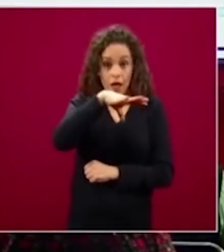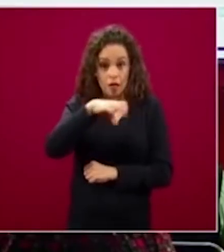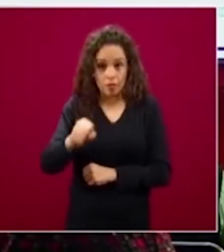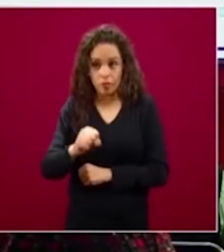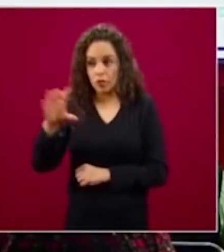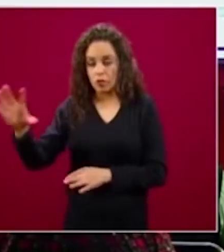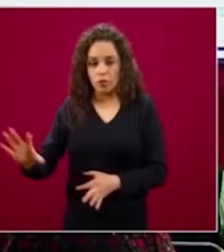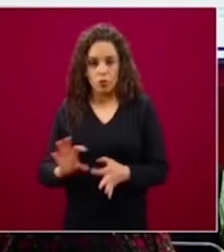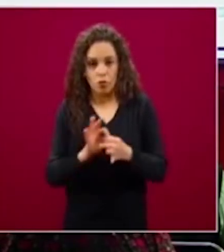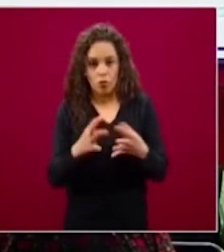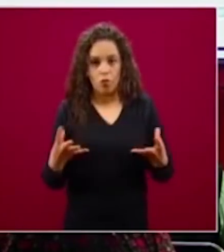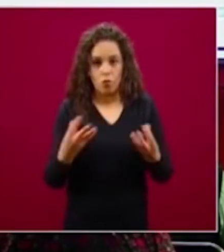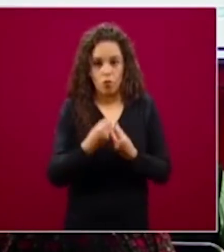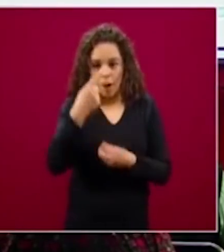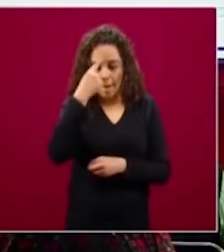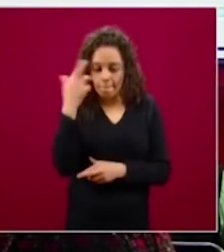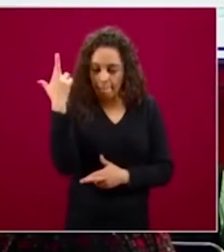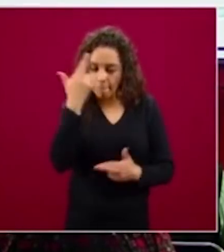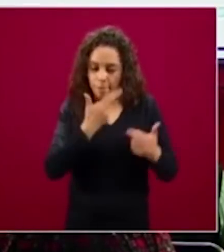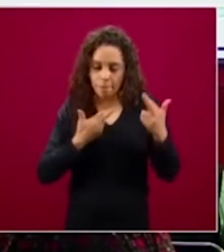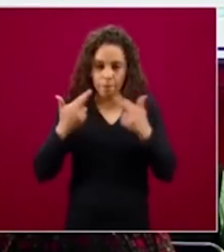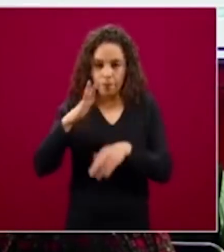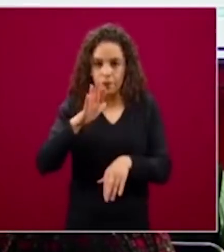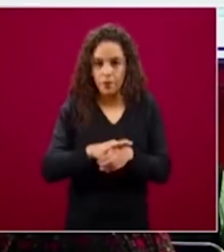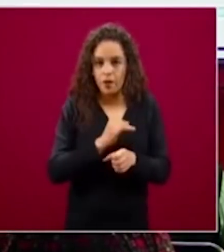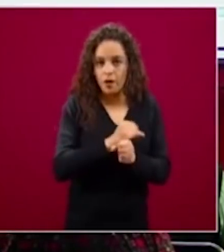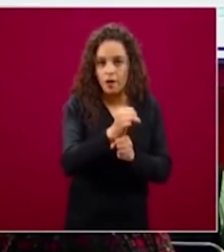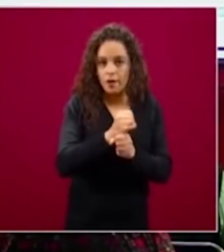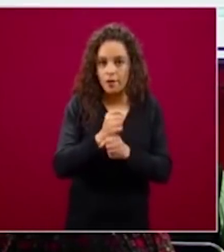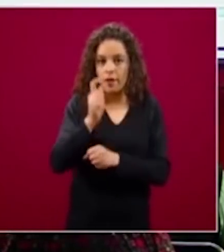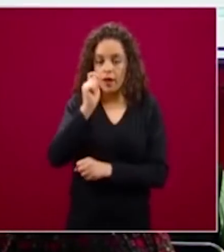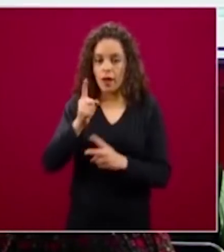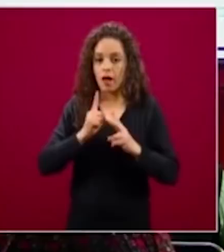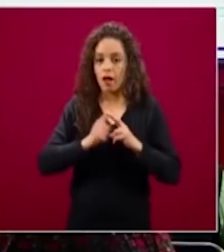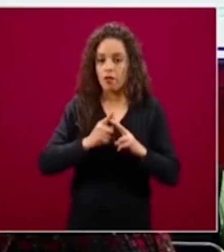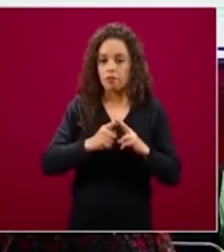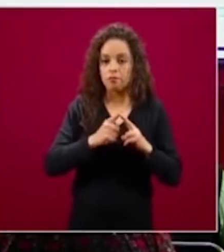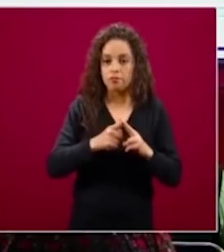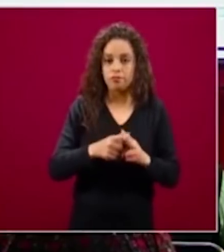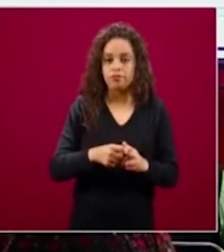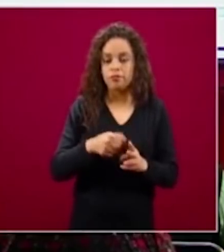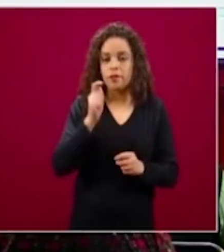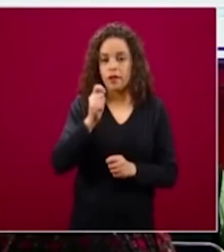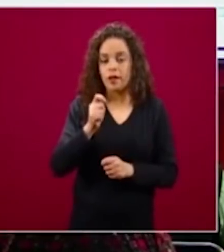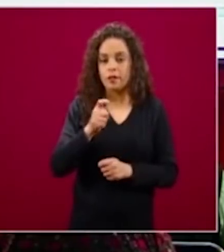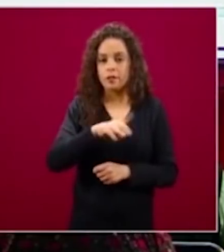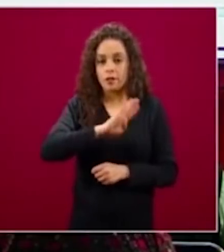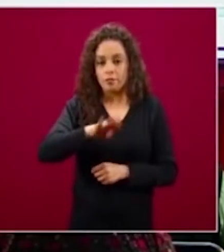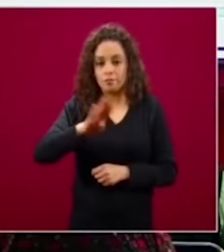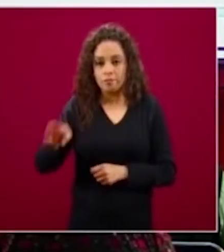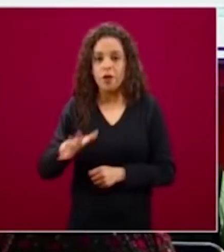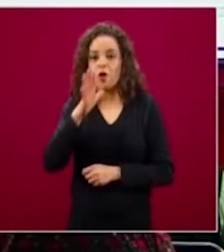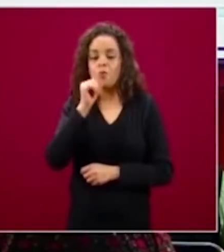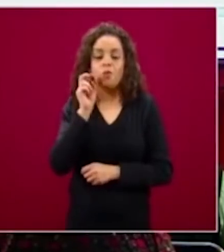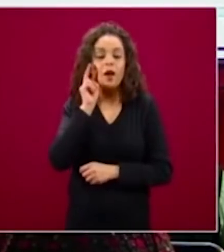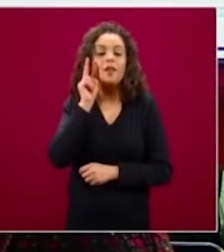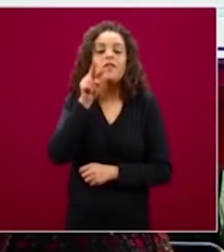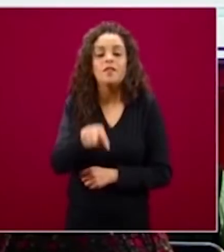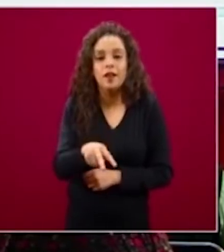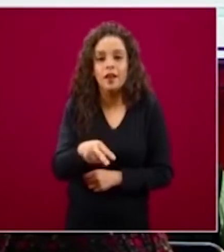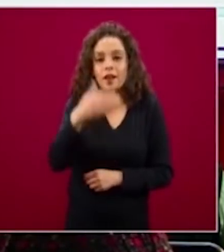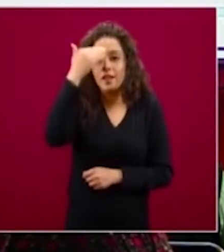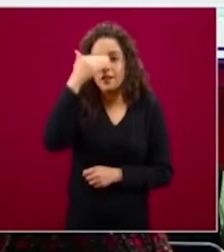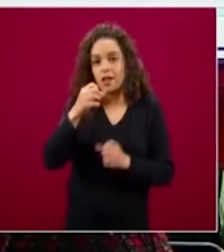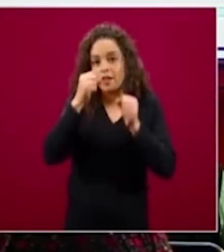para poder hacer los análisis complementarios de las cifras no observadas en mortalidad. Y aquí